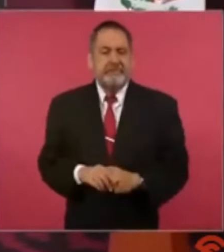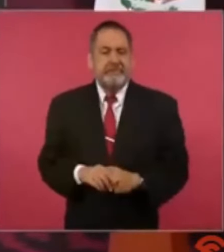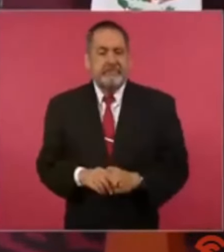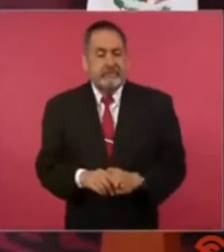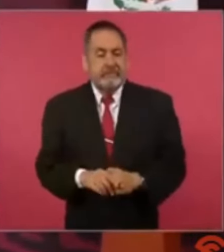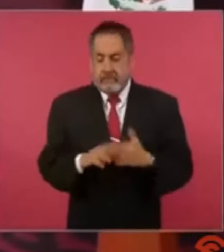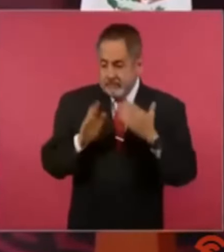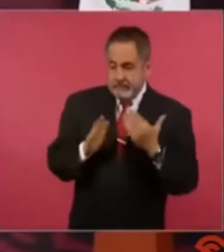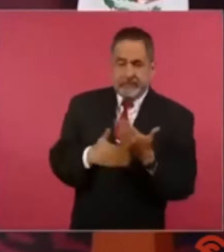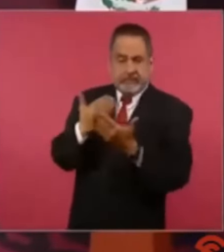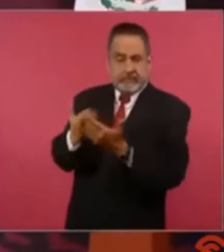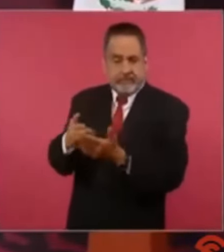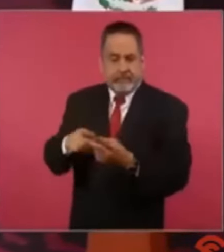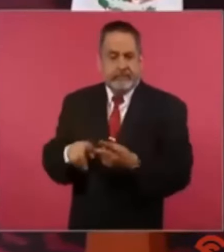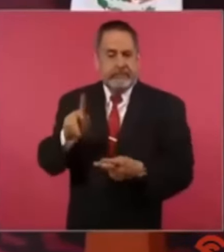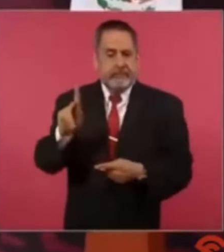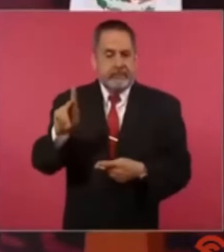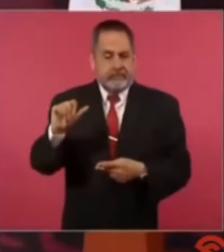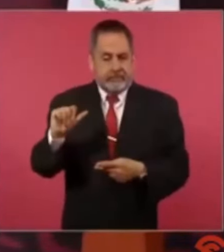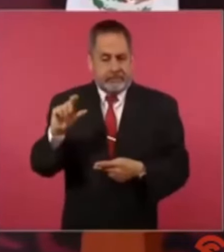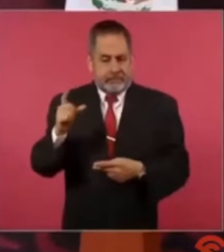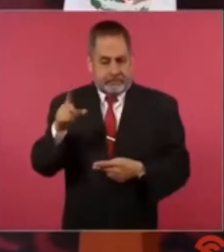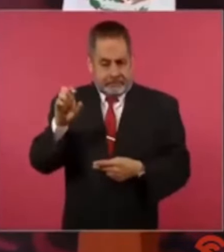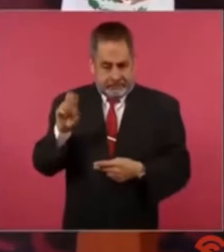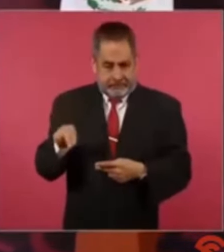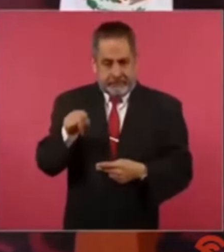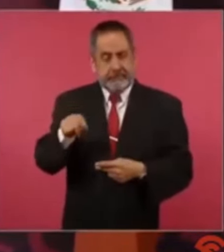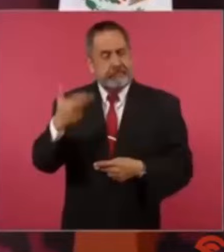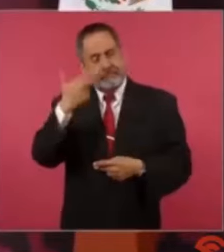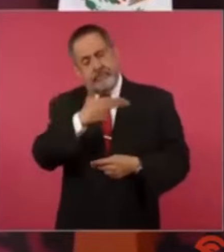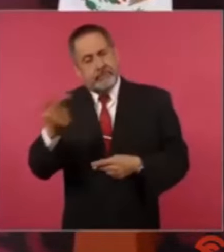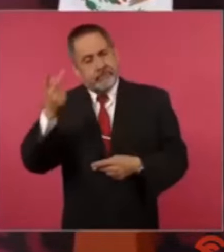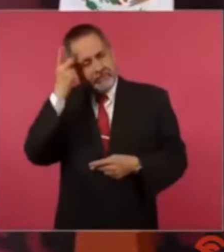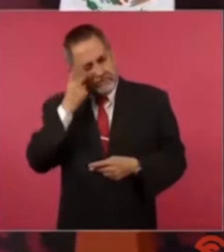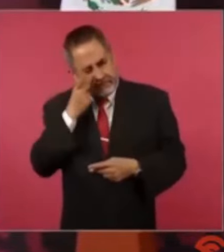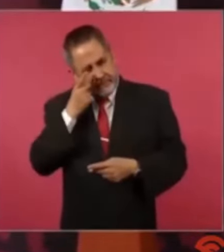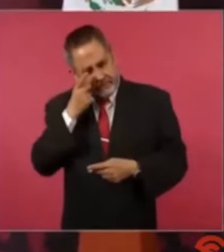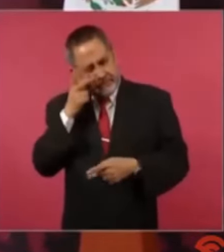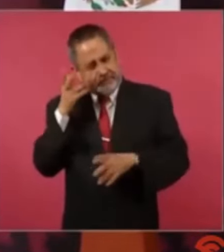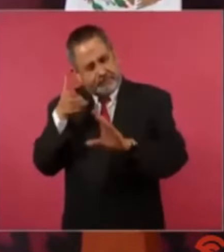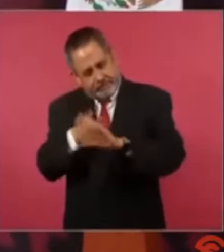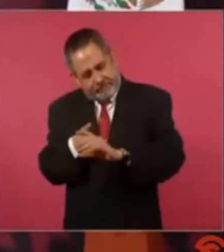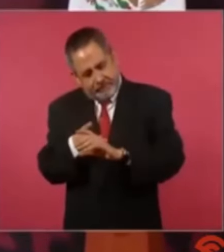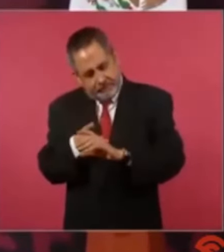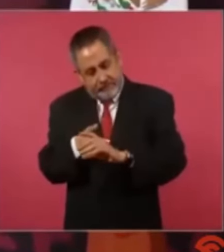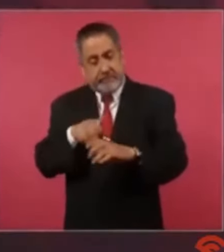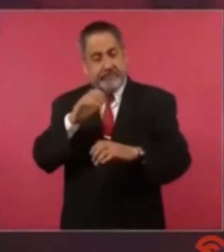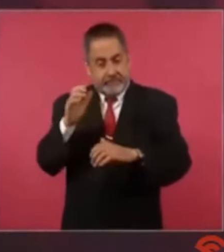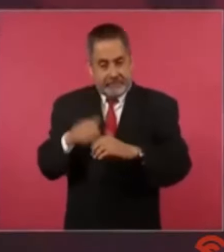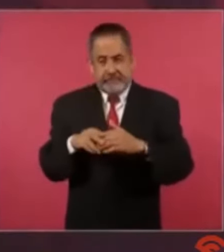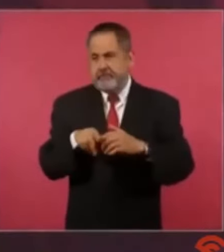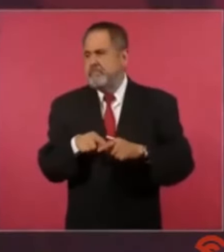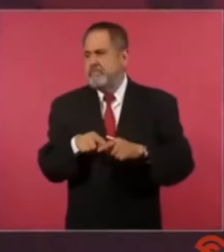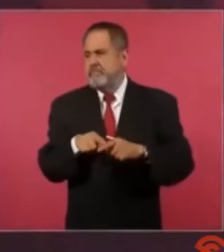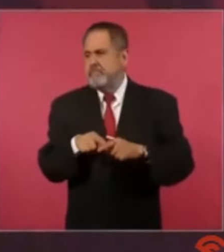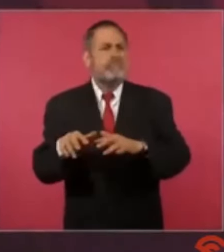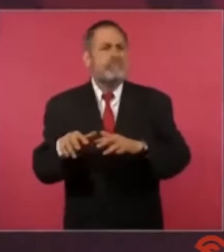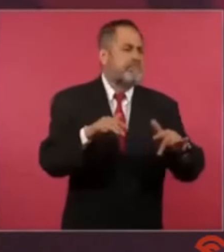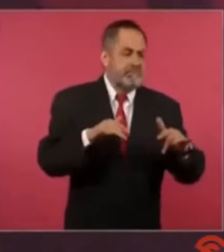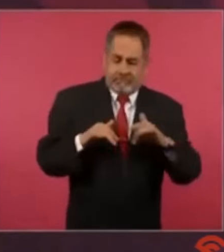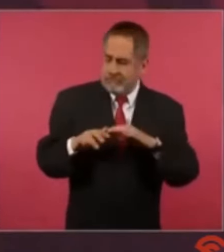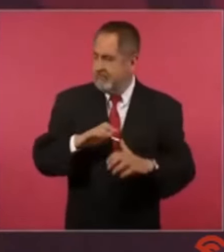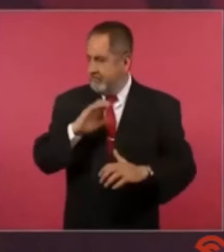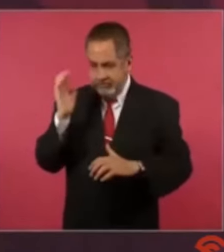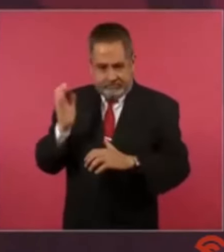¿Cómo llegar a Palenque? ¿Cómo hospedarse en este hotel? ¿Cómo estar en Palenque? ¿Cómo ir de